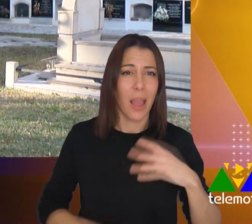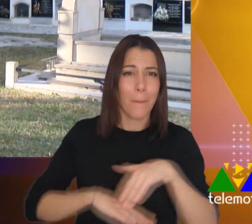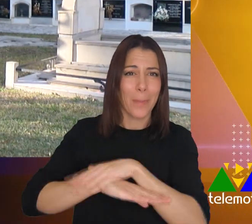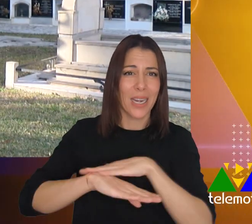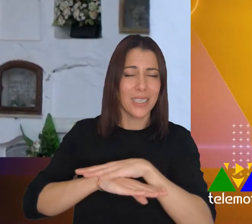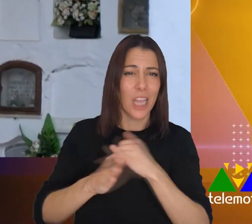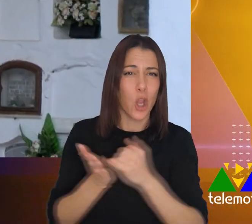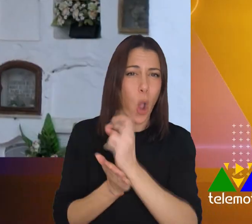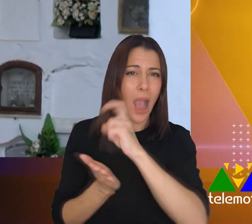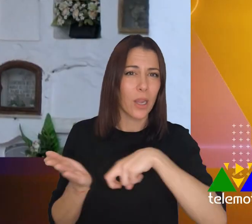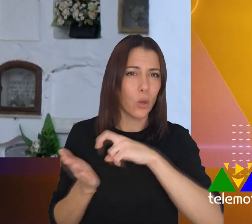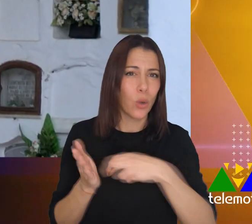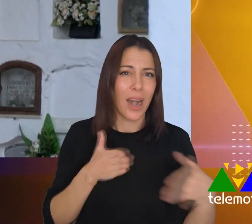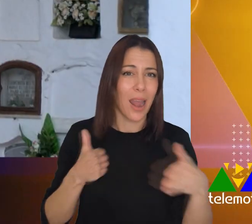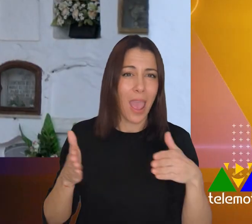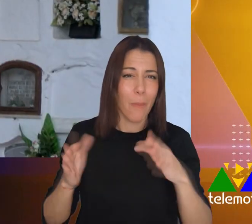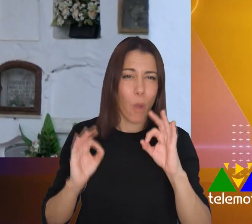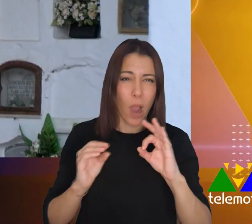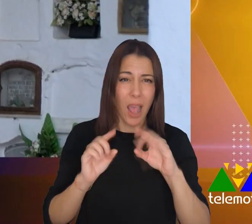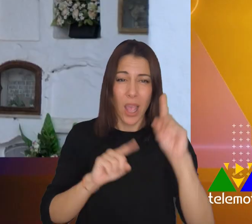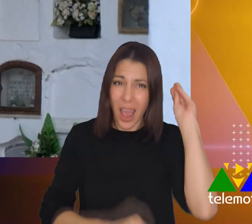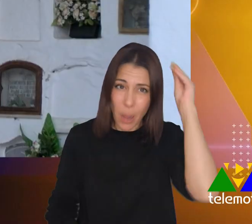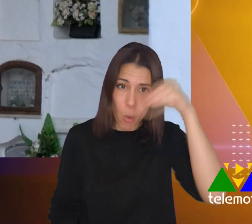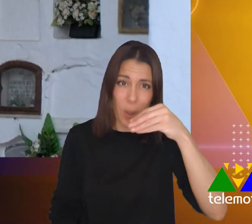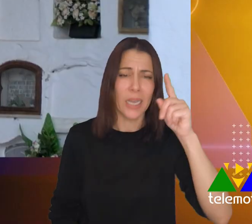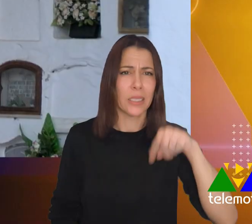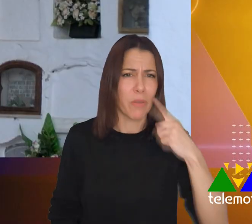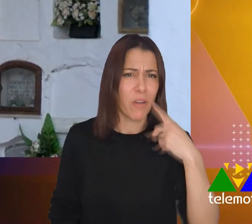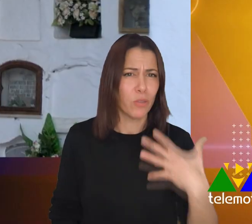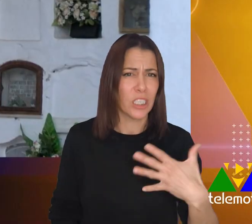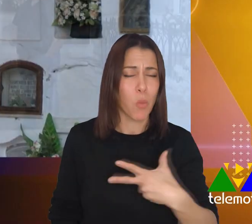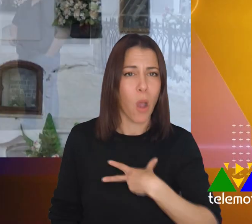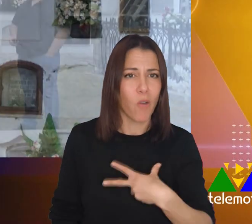Agricultura durante la República, y después fue un famosísimo abogado.